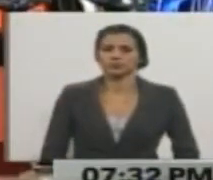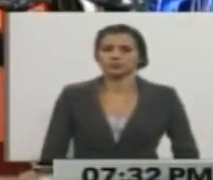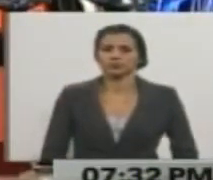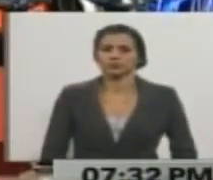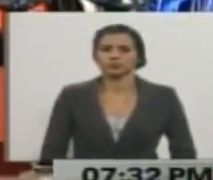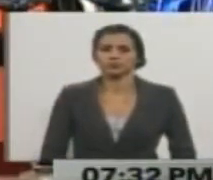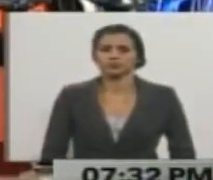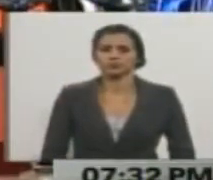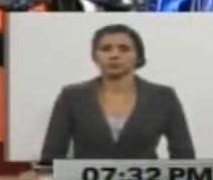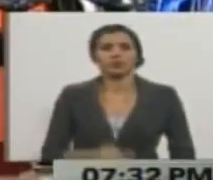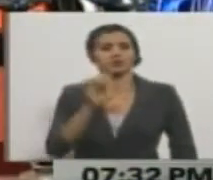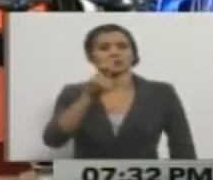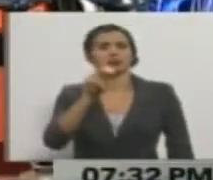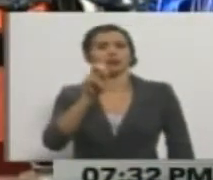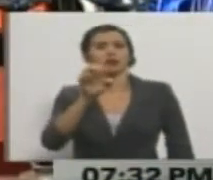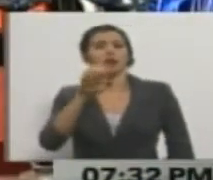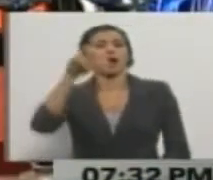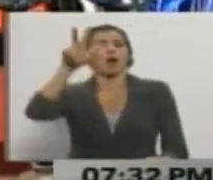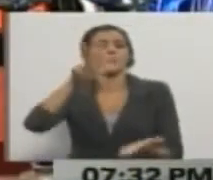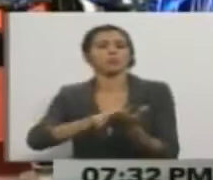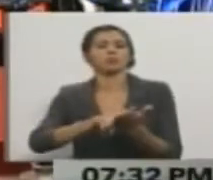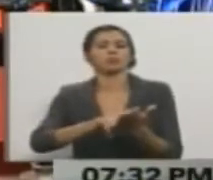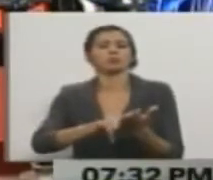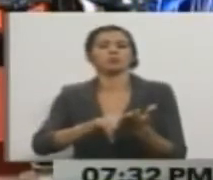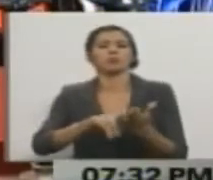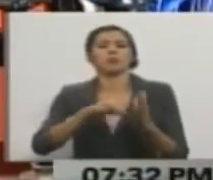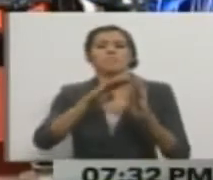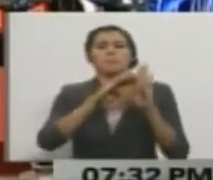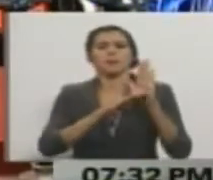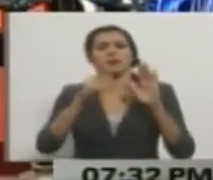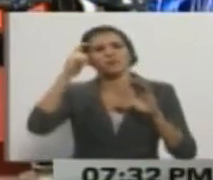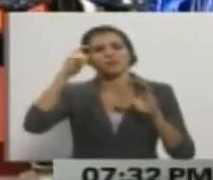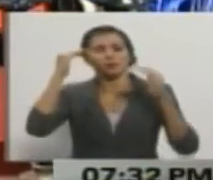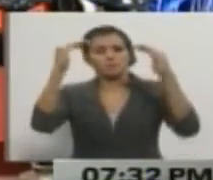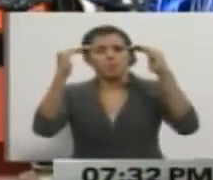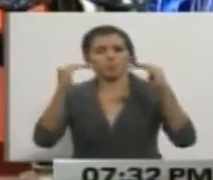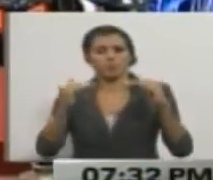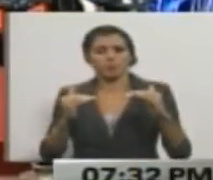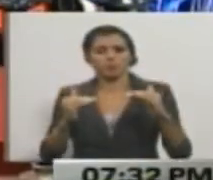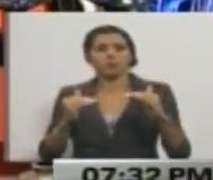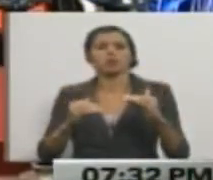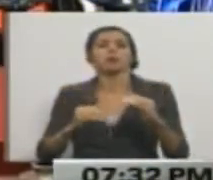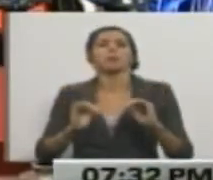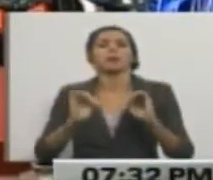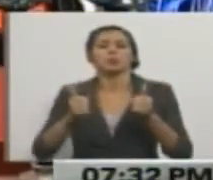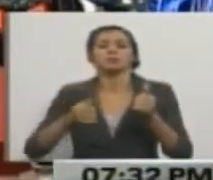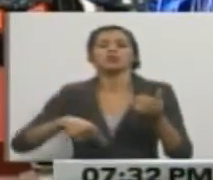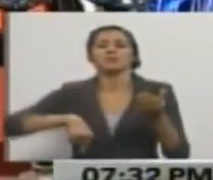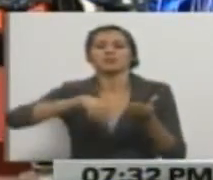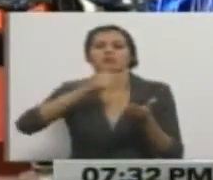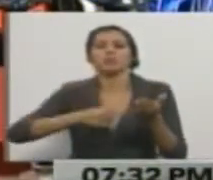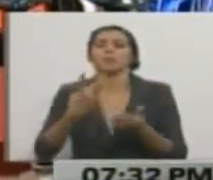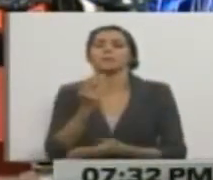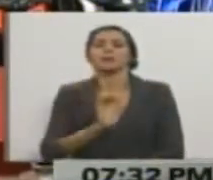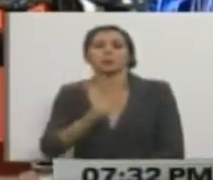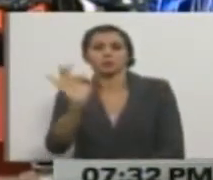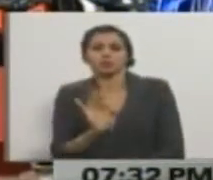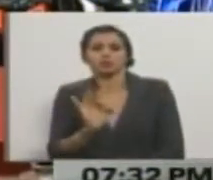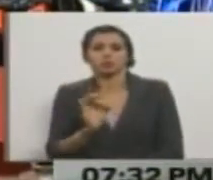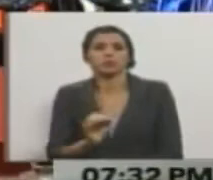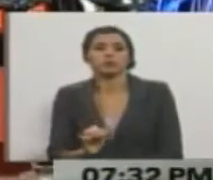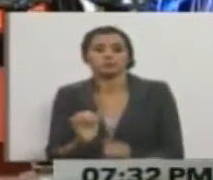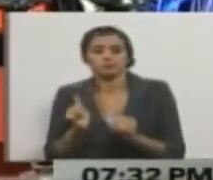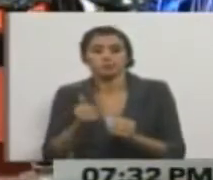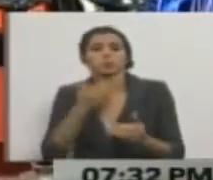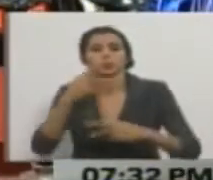El CNE aprobó cronograma para recolección del 20% de solicitudes para activar referéndum revocatorio. Cumplimiento de